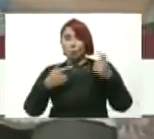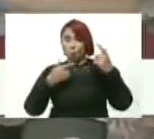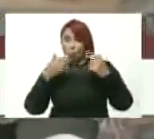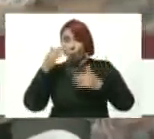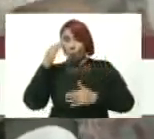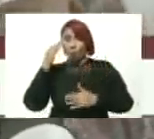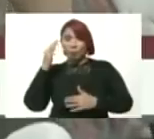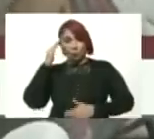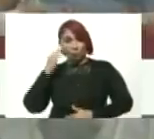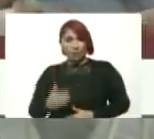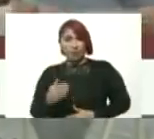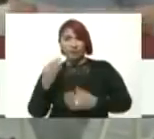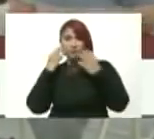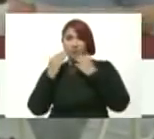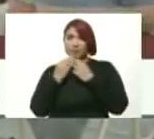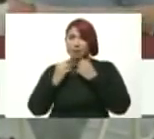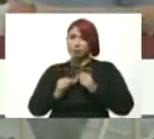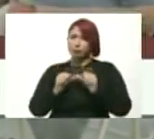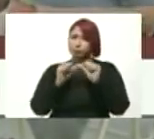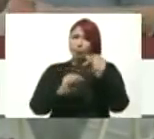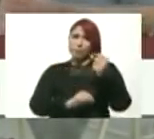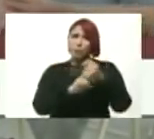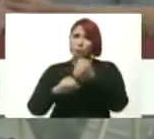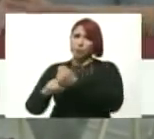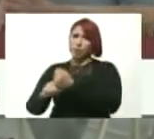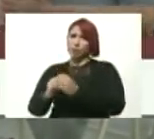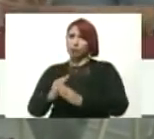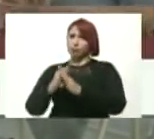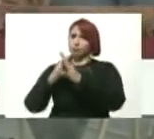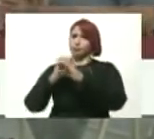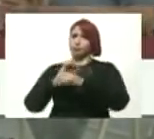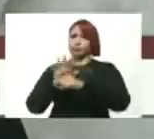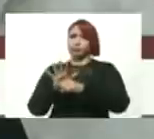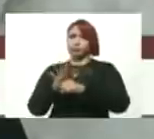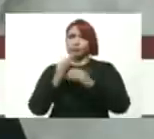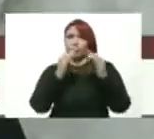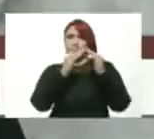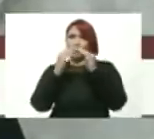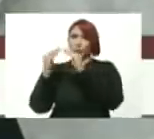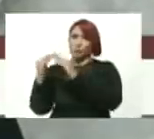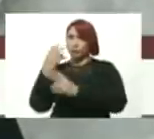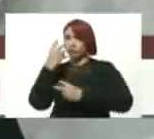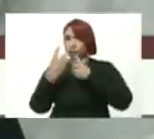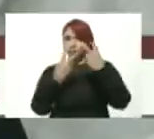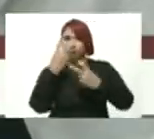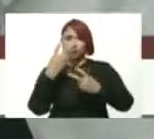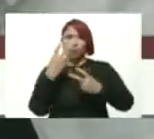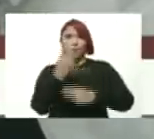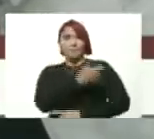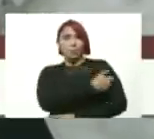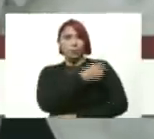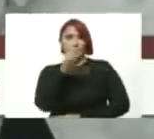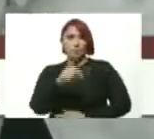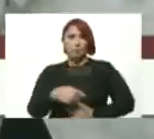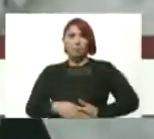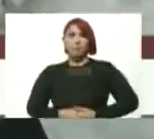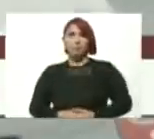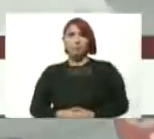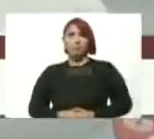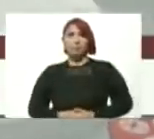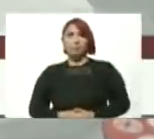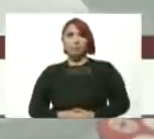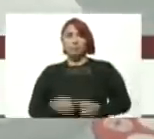seguido apoyando en la contención de la pandemia en los casas por casa en la vacunación en la